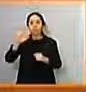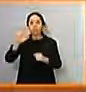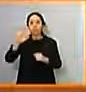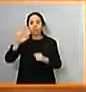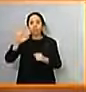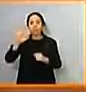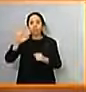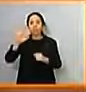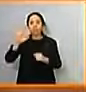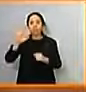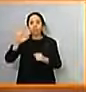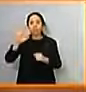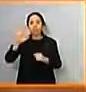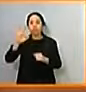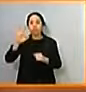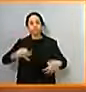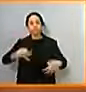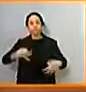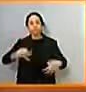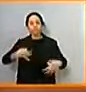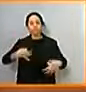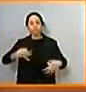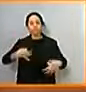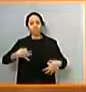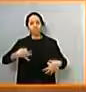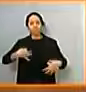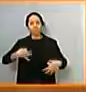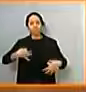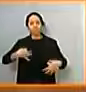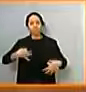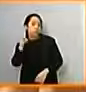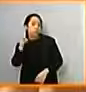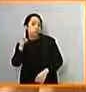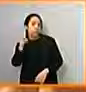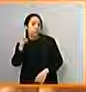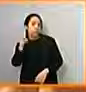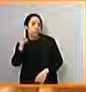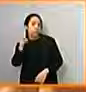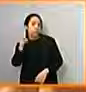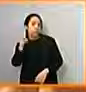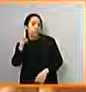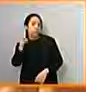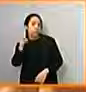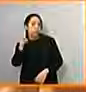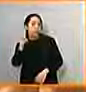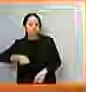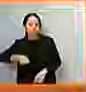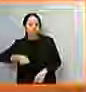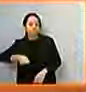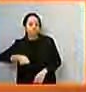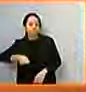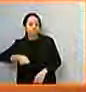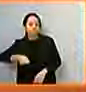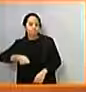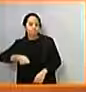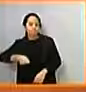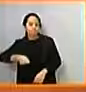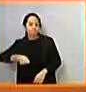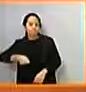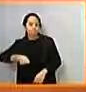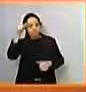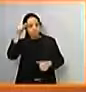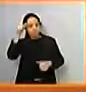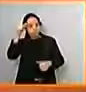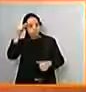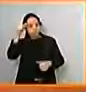más 7. Muchas felicidades. Me despido junto al notario que es parte de nuestras firmas externas y recordándoles que